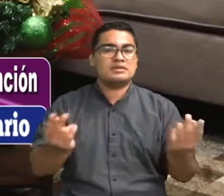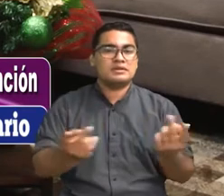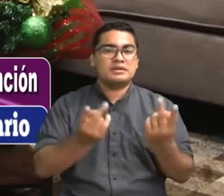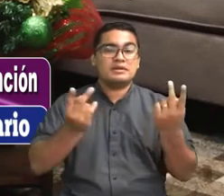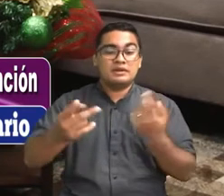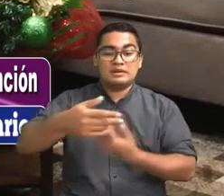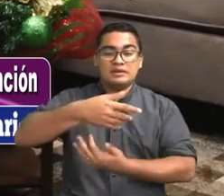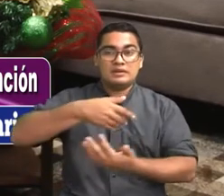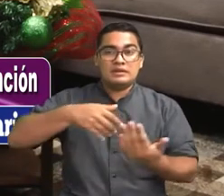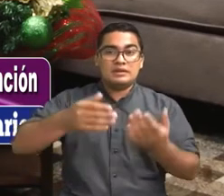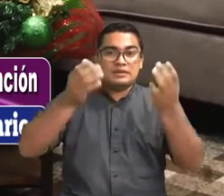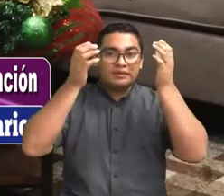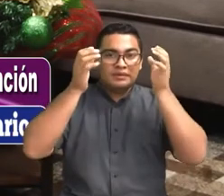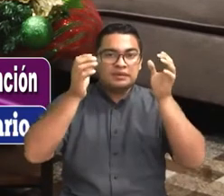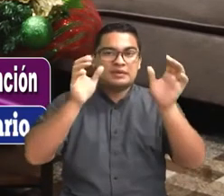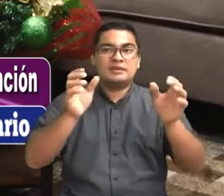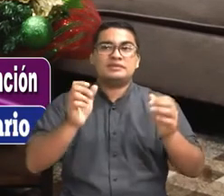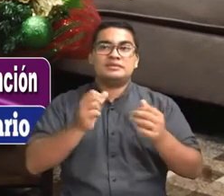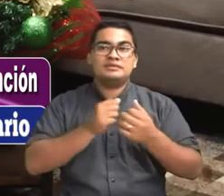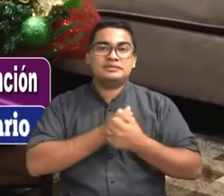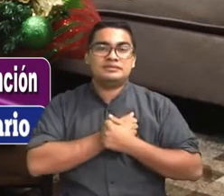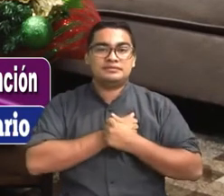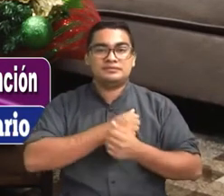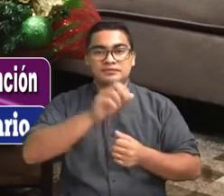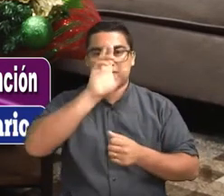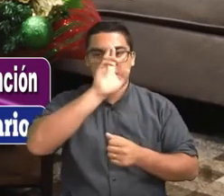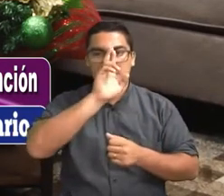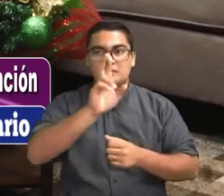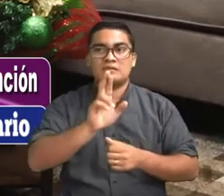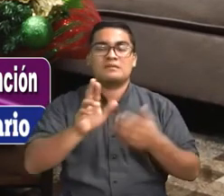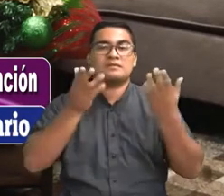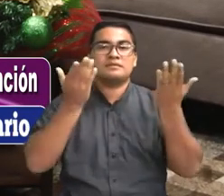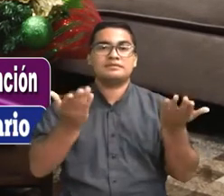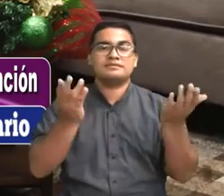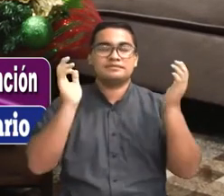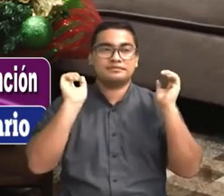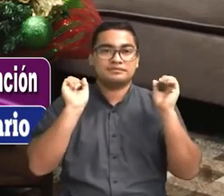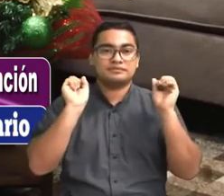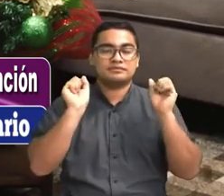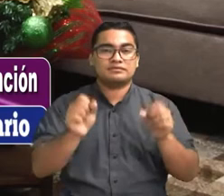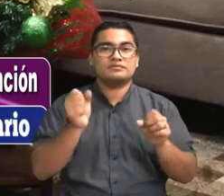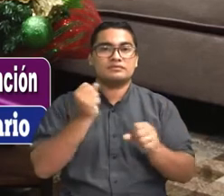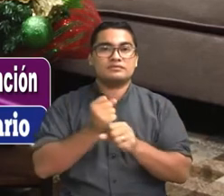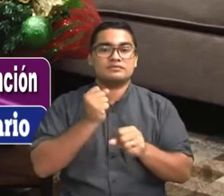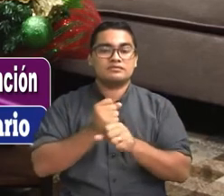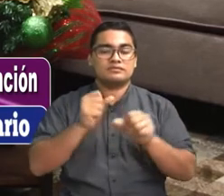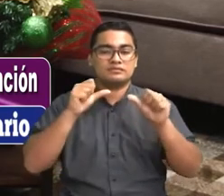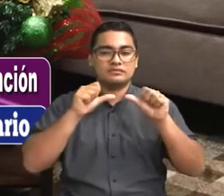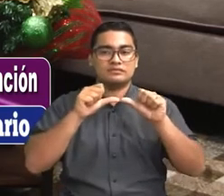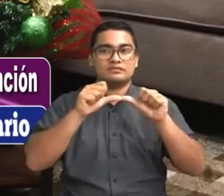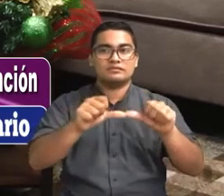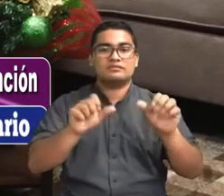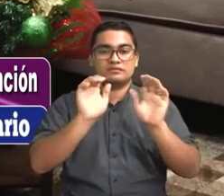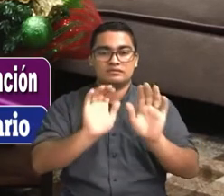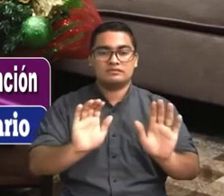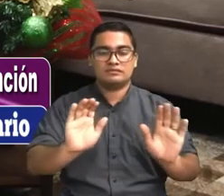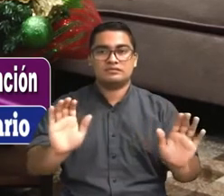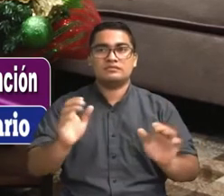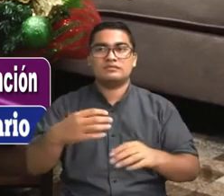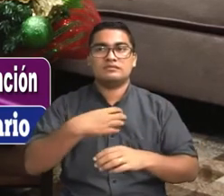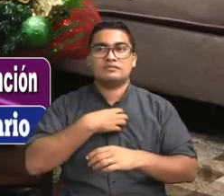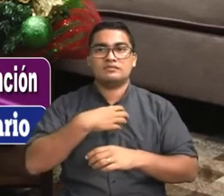convivencia, cultura de amor, de respeto, de cariño, para poder seguir trabajando con la niñez que se lo